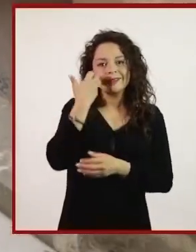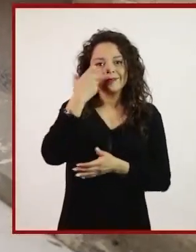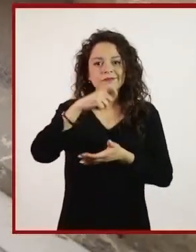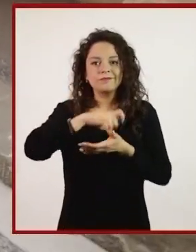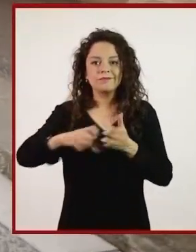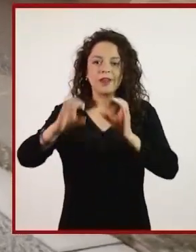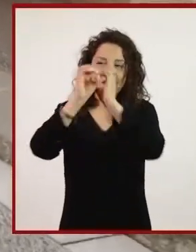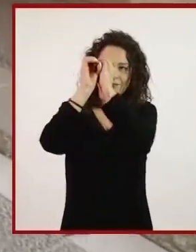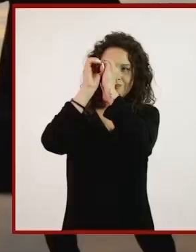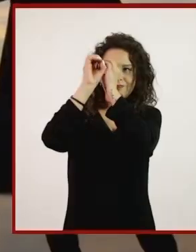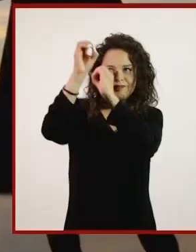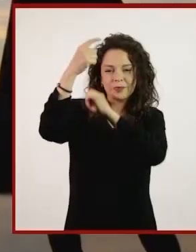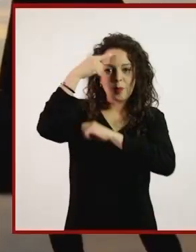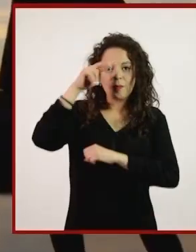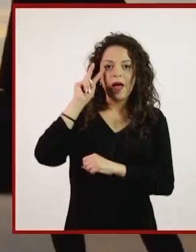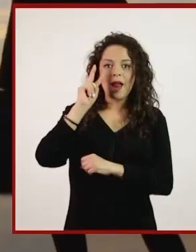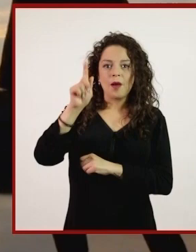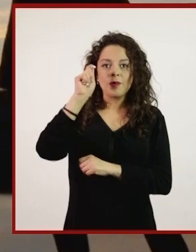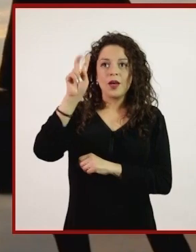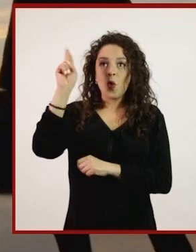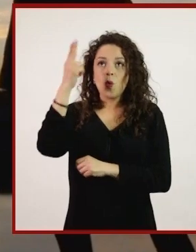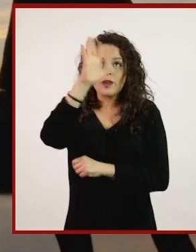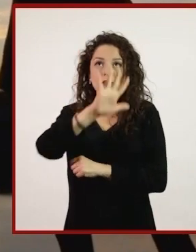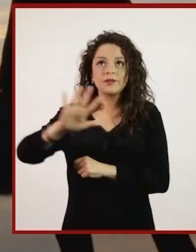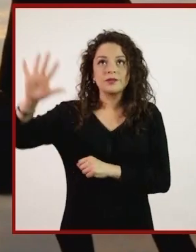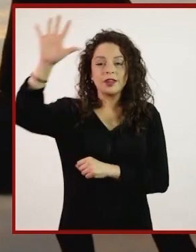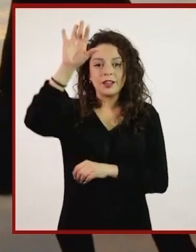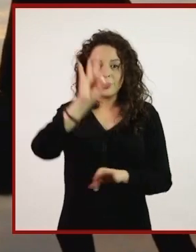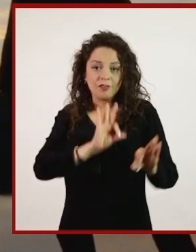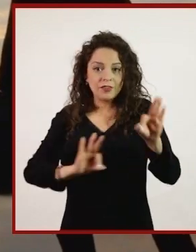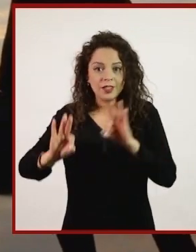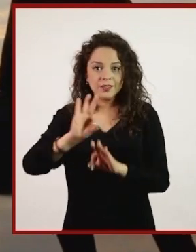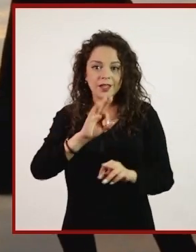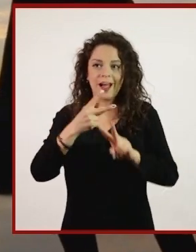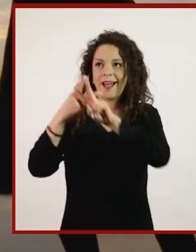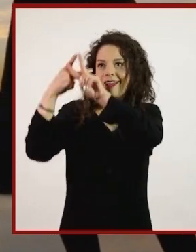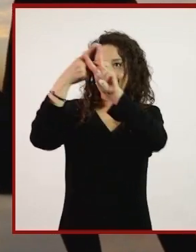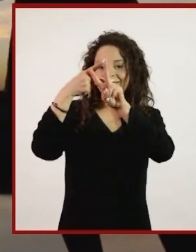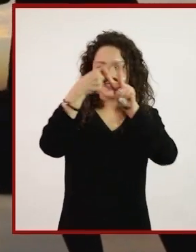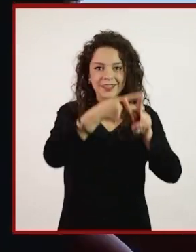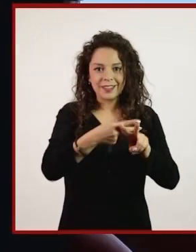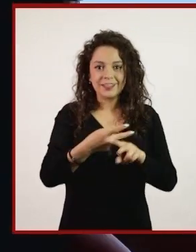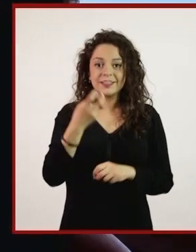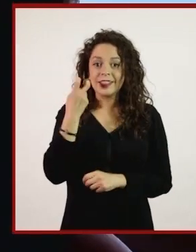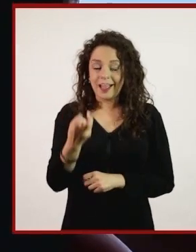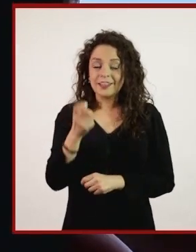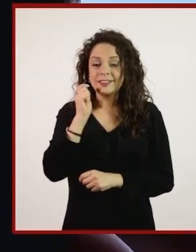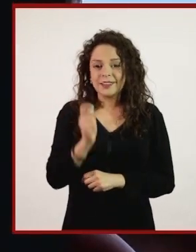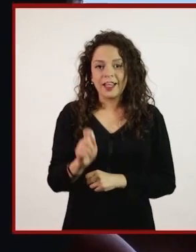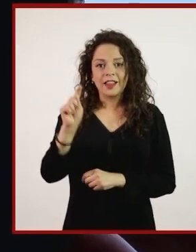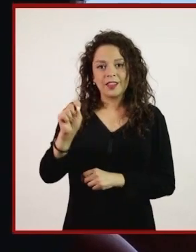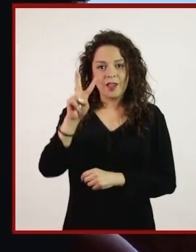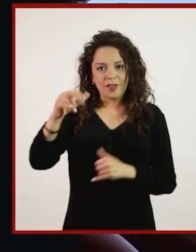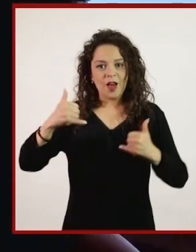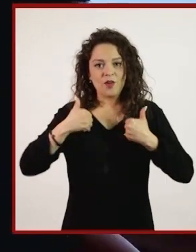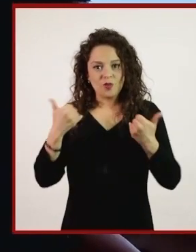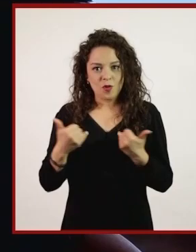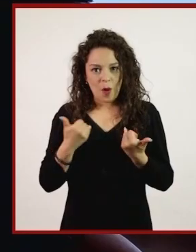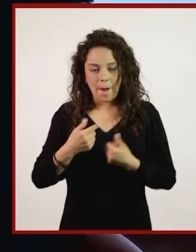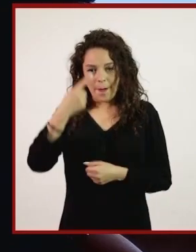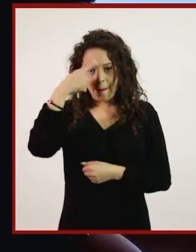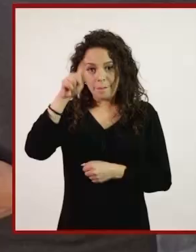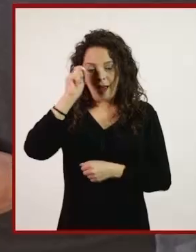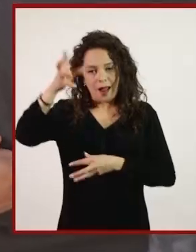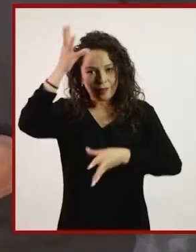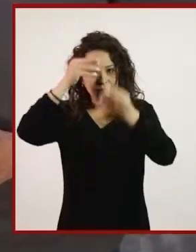con pensamiento matemático y ganas de adquirir un telescopio para asomarnos al universo, la física y las estrellas.